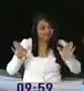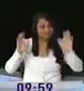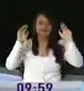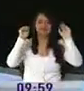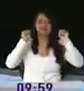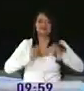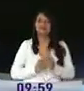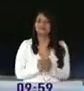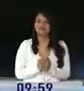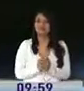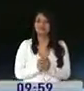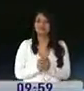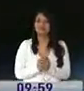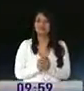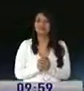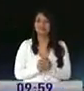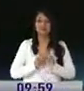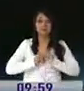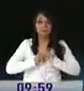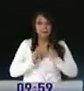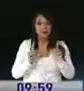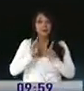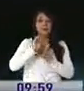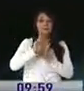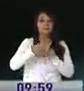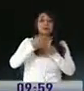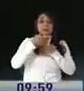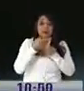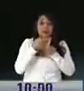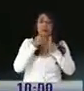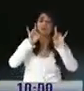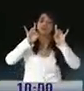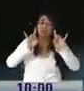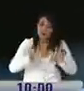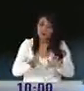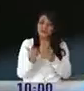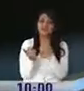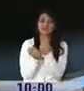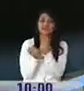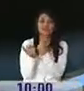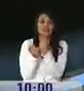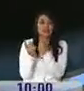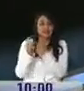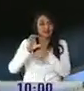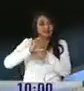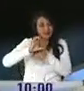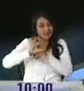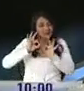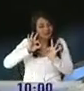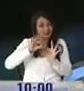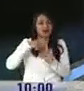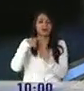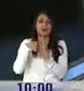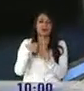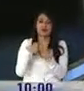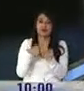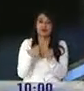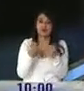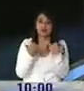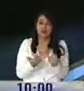Así es nosotros pero queremos desearle primero muy buena suerte muy buena energía a nuestra selección porque el día de hoy